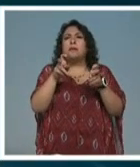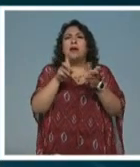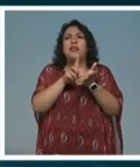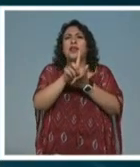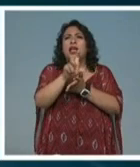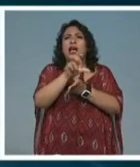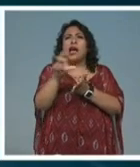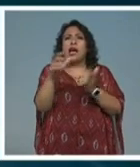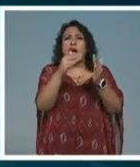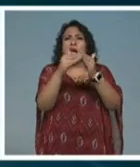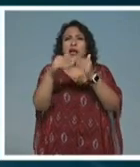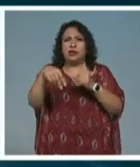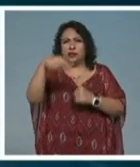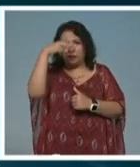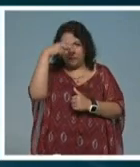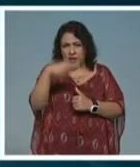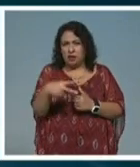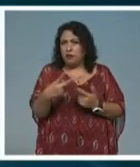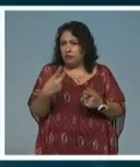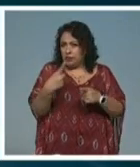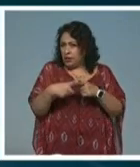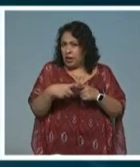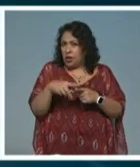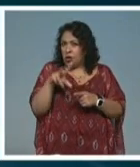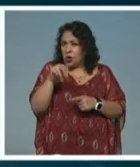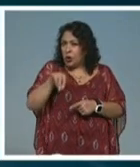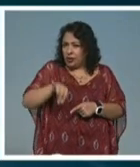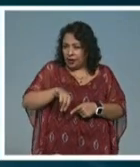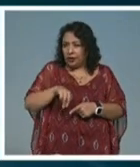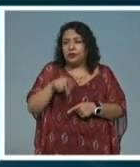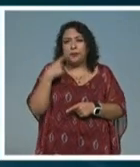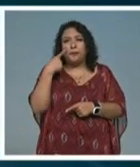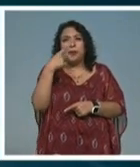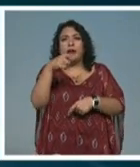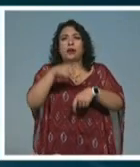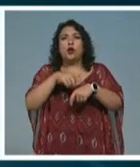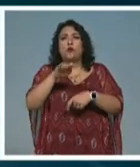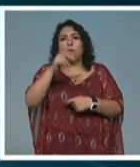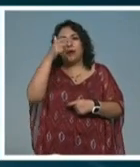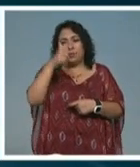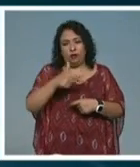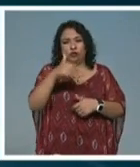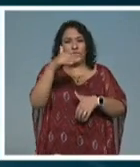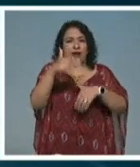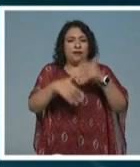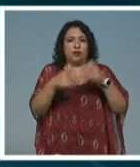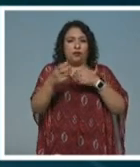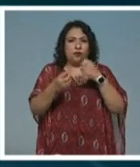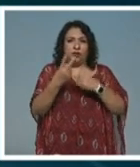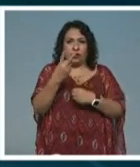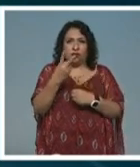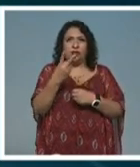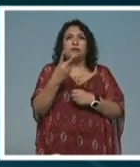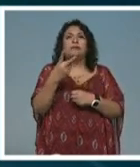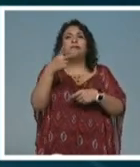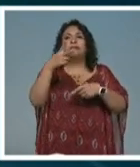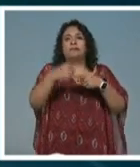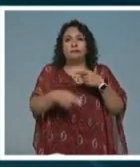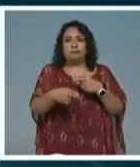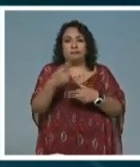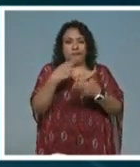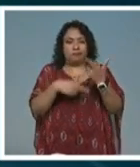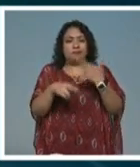a la vivienda en México. ¿A quién no le importa esto? No se lo pierdan a las 9 de la noche terminando Noticias 22. Una